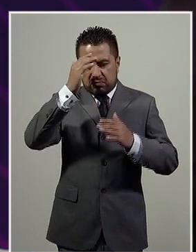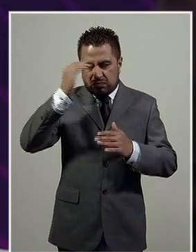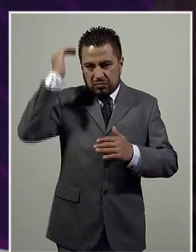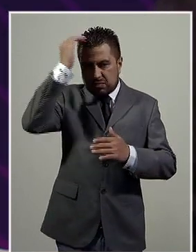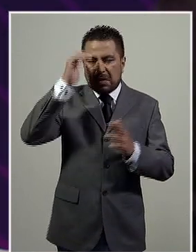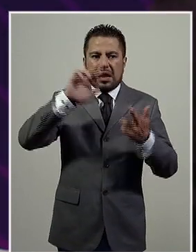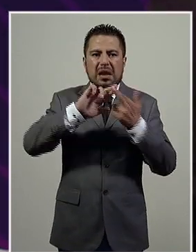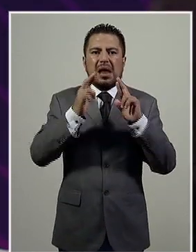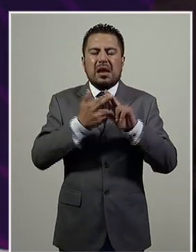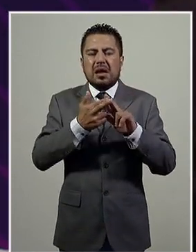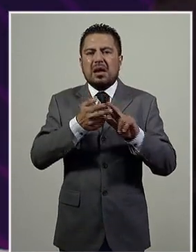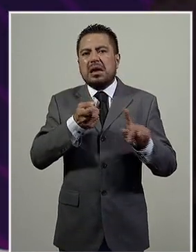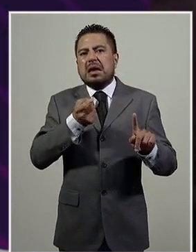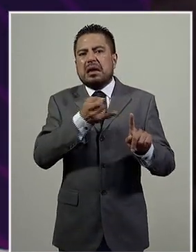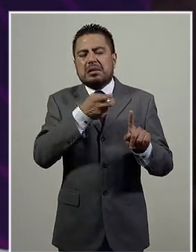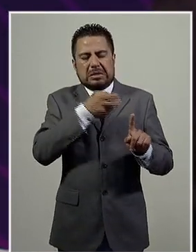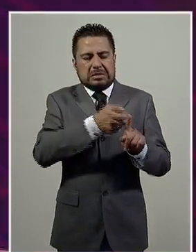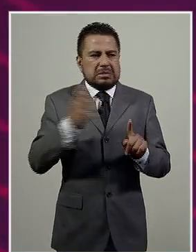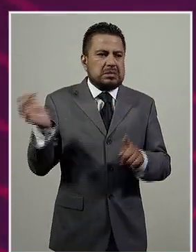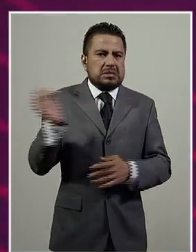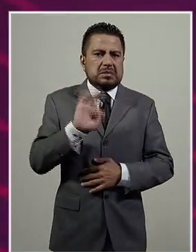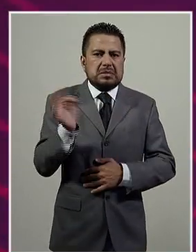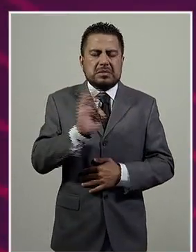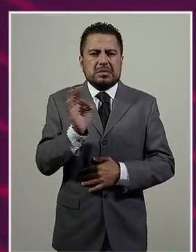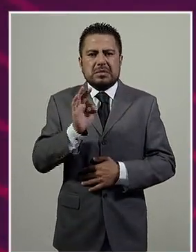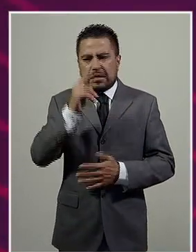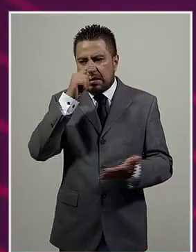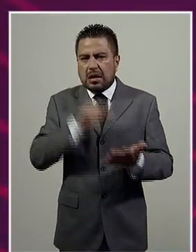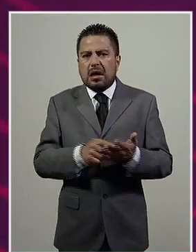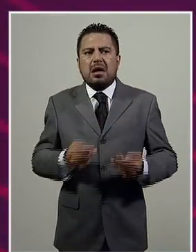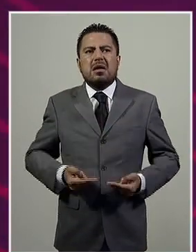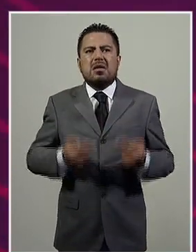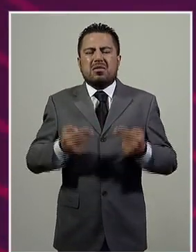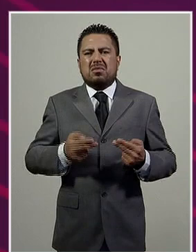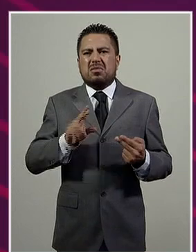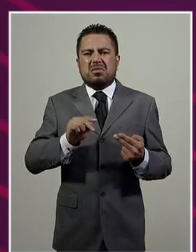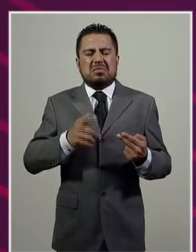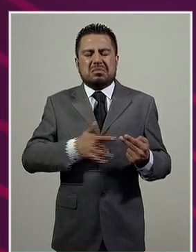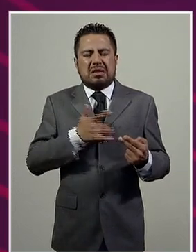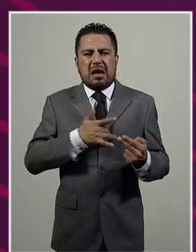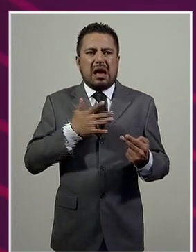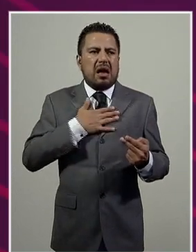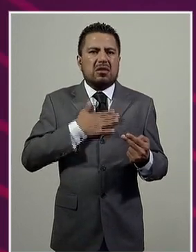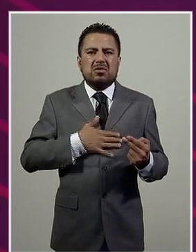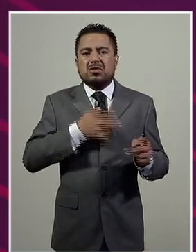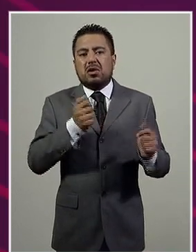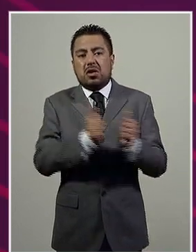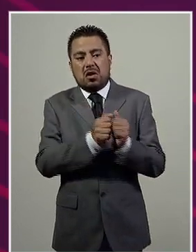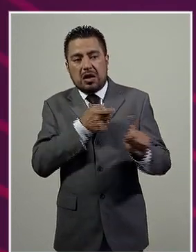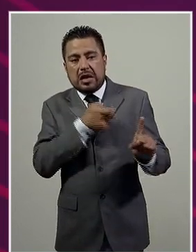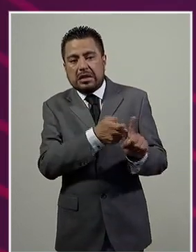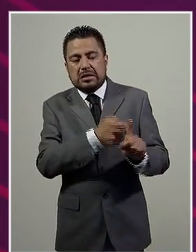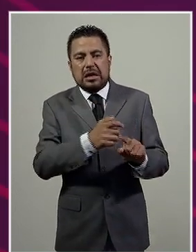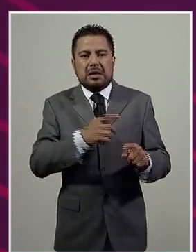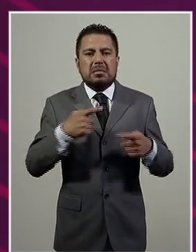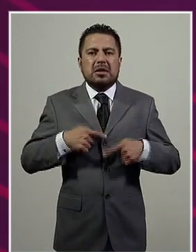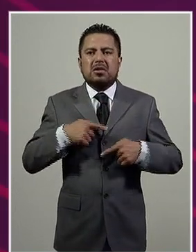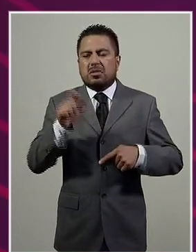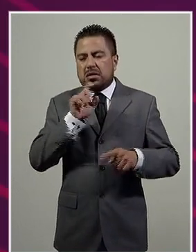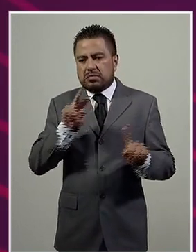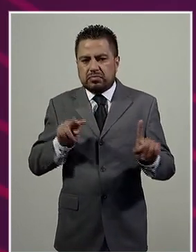cuestiones religiosas, a lo mejor los clientes no se van a sentir a gusto con esta persona cuando la